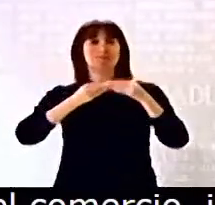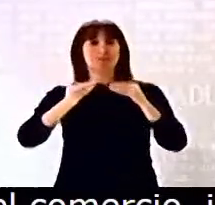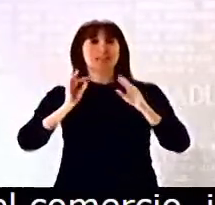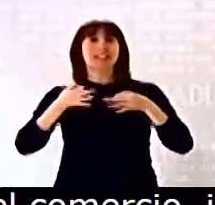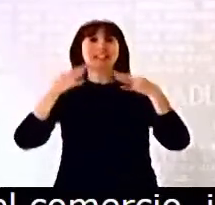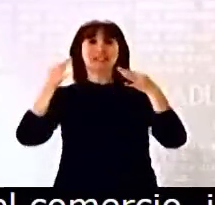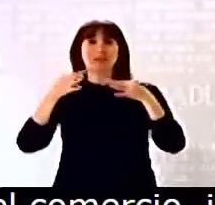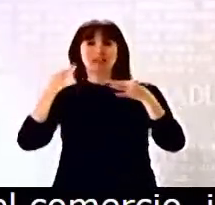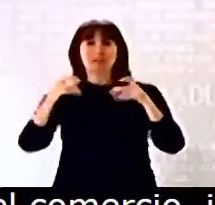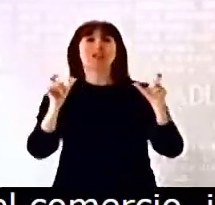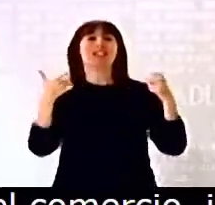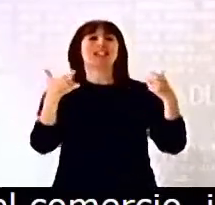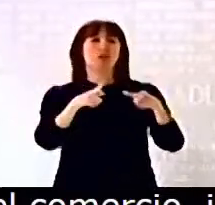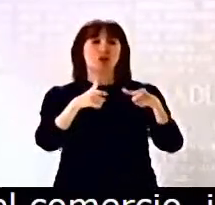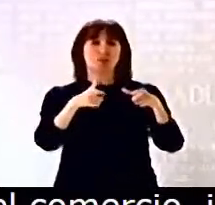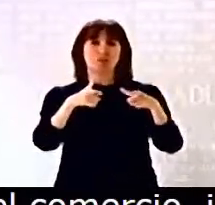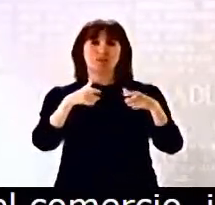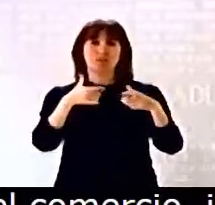contando con el sector.